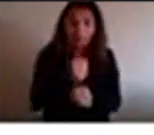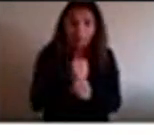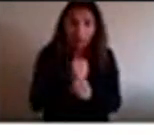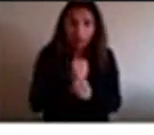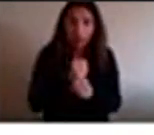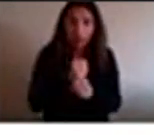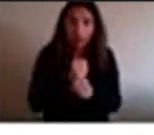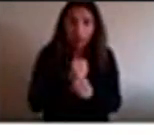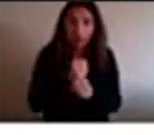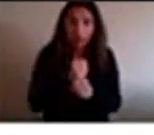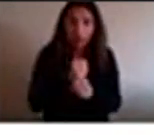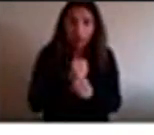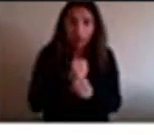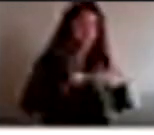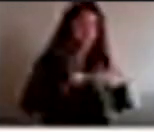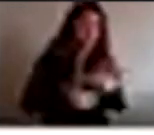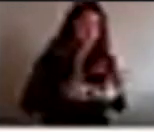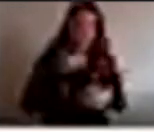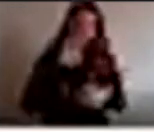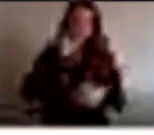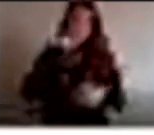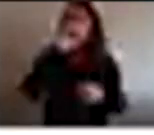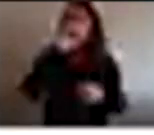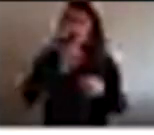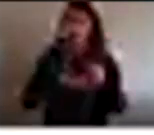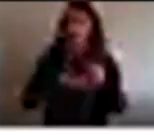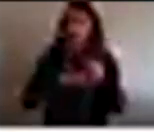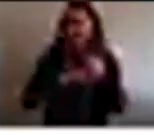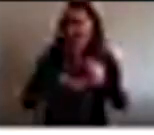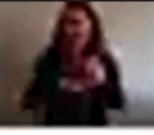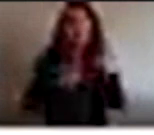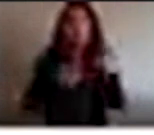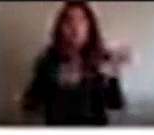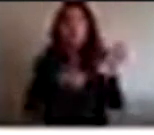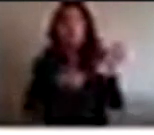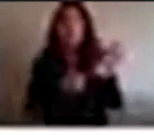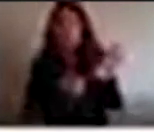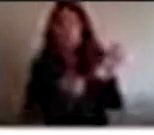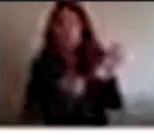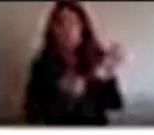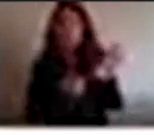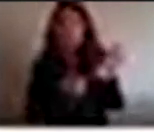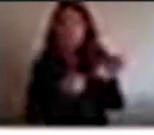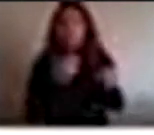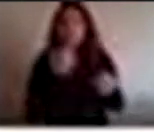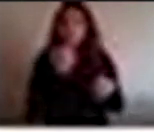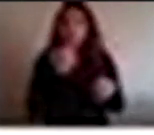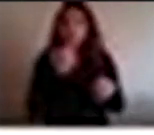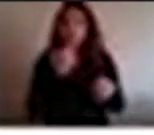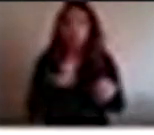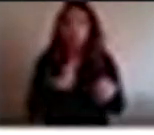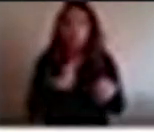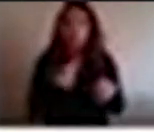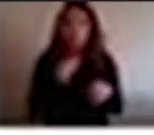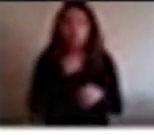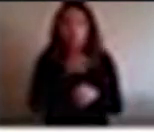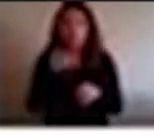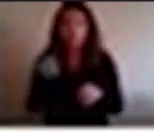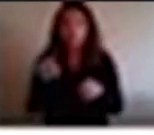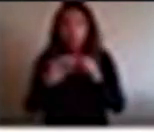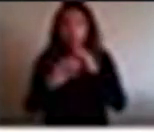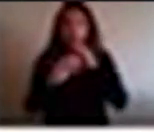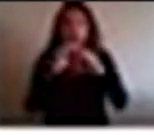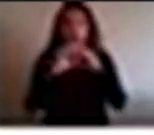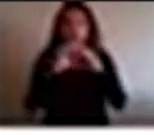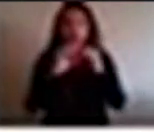procesos, ayudas tecnológicas. Por lo menos Colombia tiene establecido a través del Ministerio de las Comunicaciones